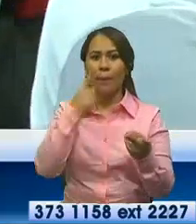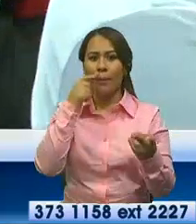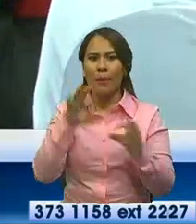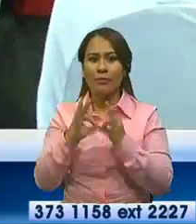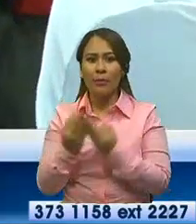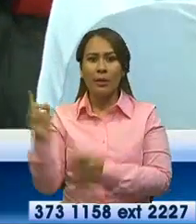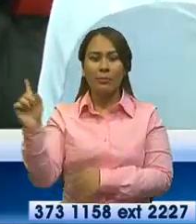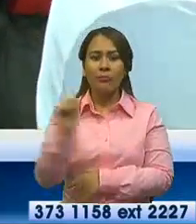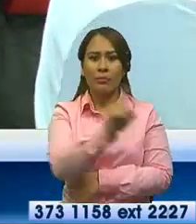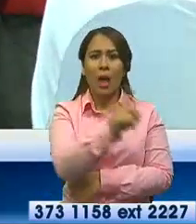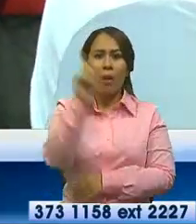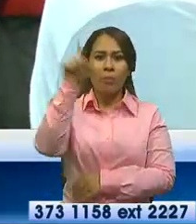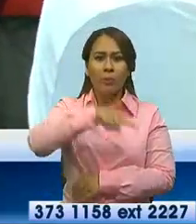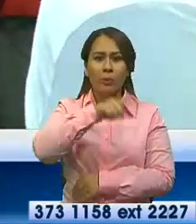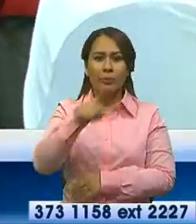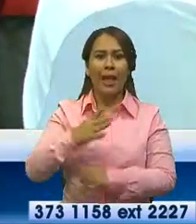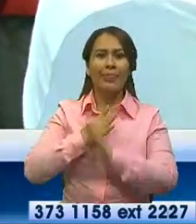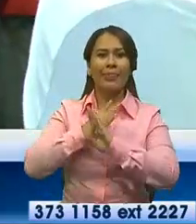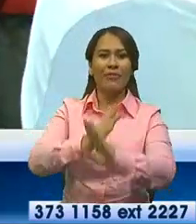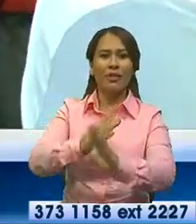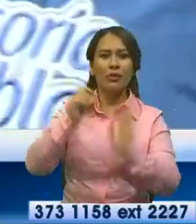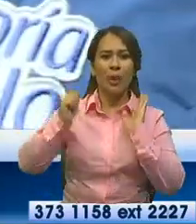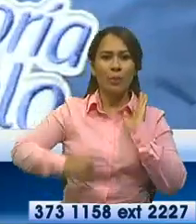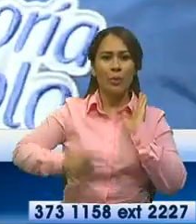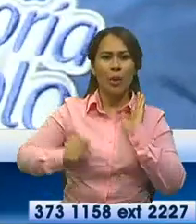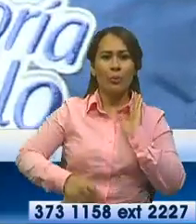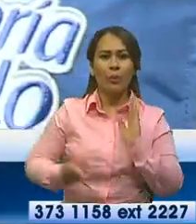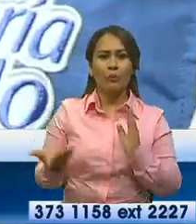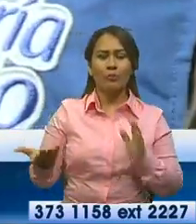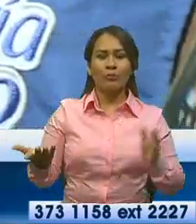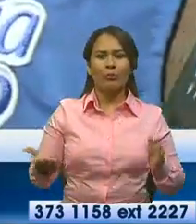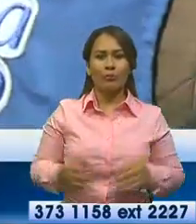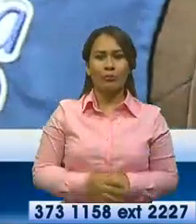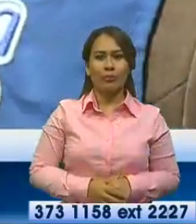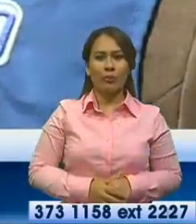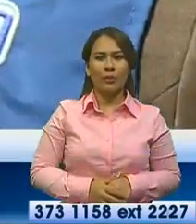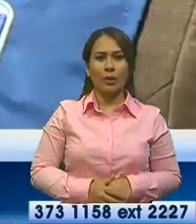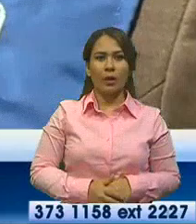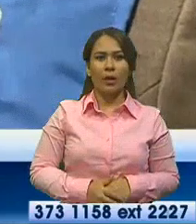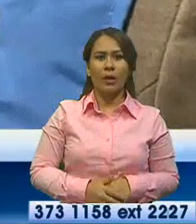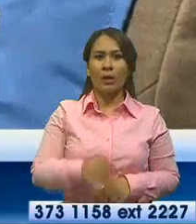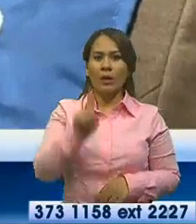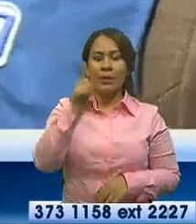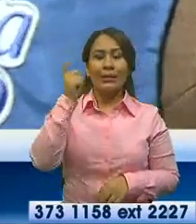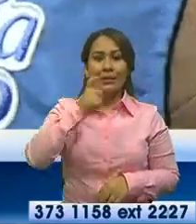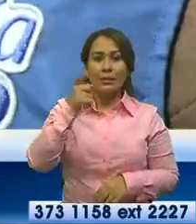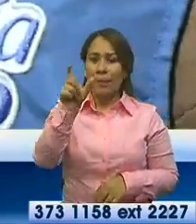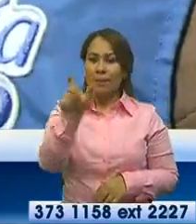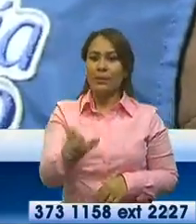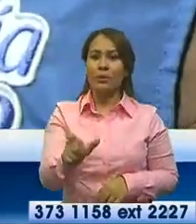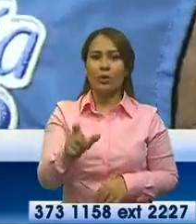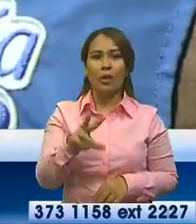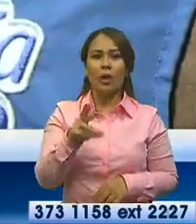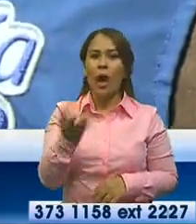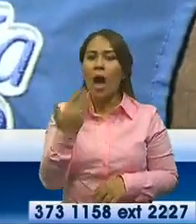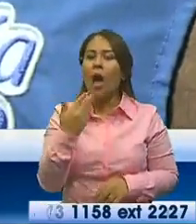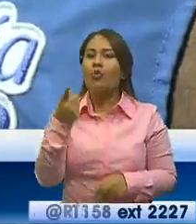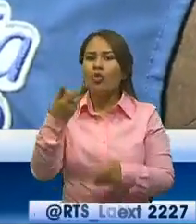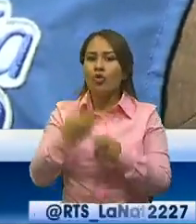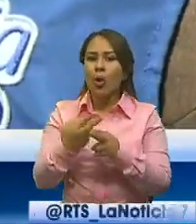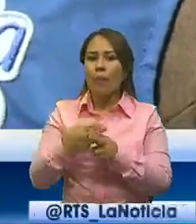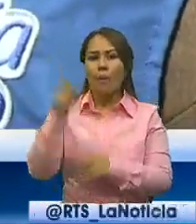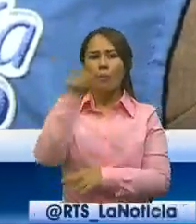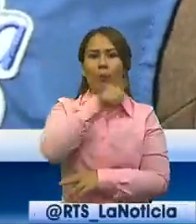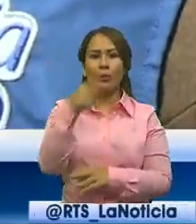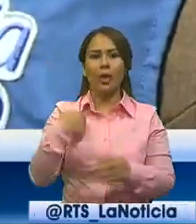e incluso de una autoridad de la Defensoría del Pueblo. Y un ciudadano que no da su nombre impide el ingreso a este centro educativo que